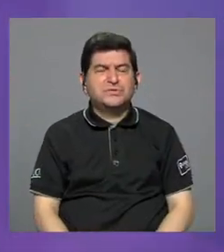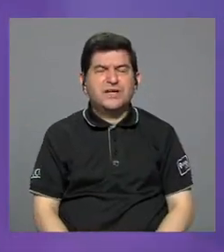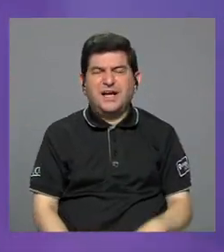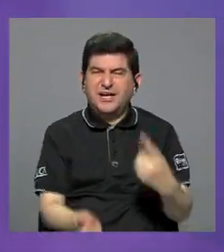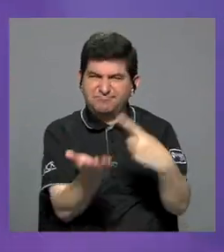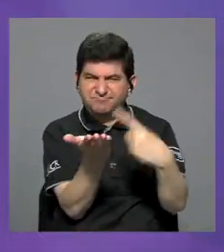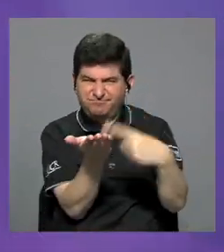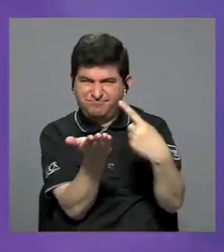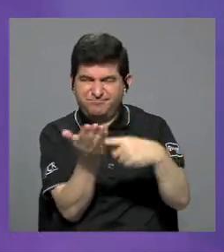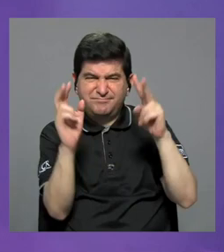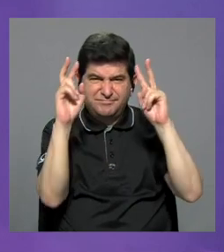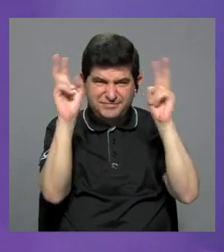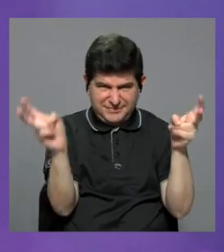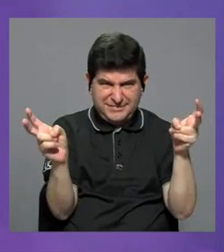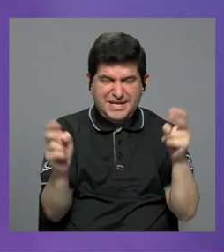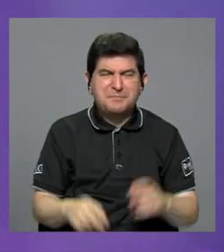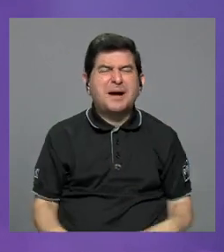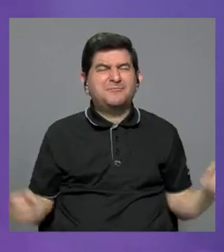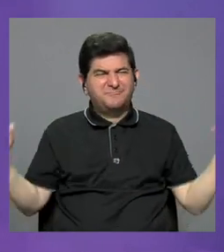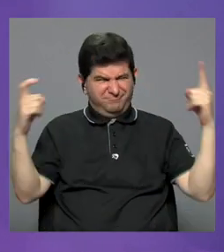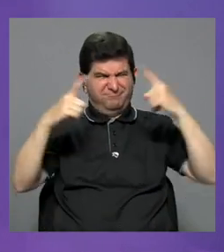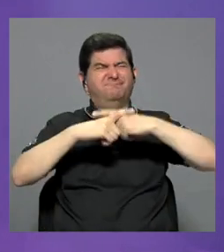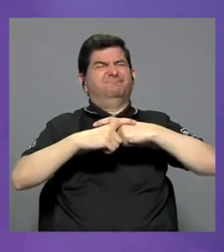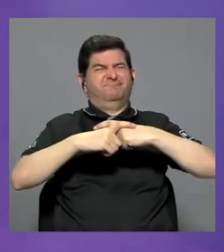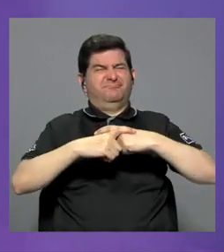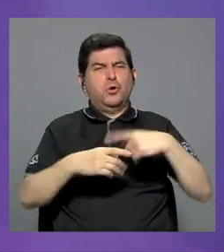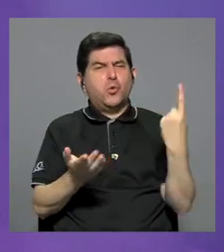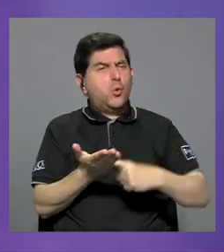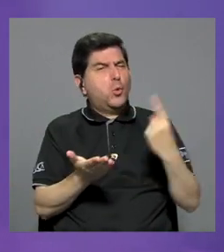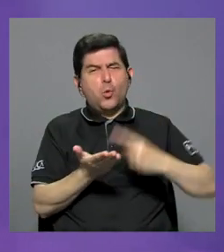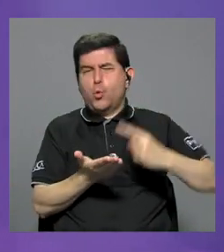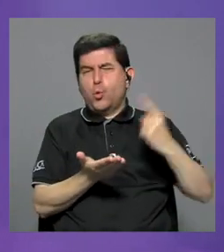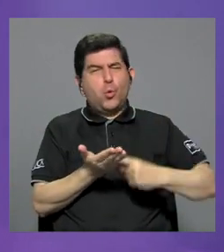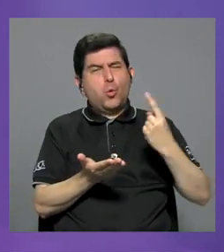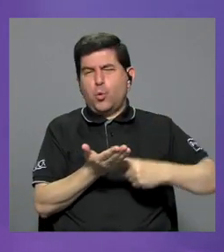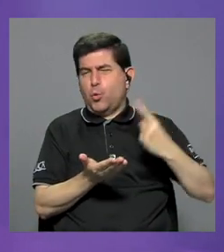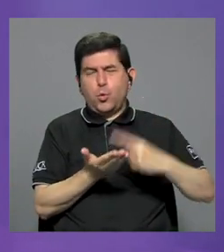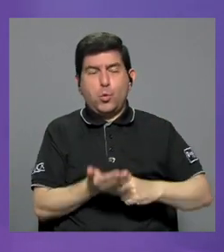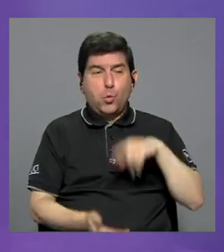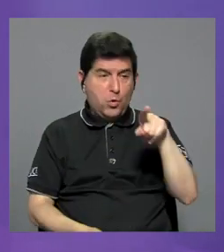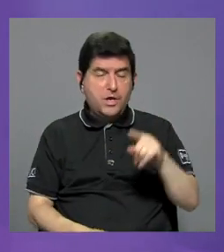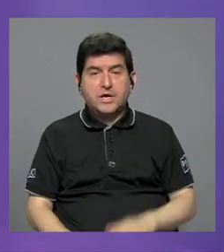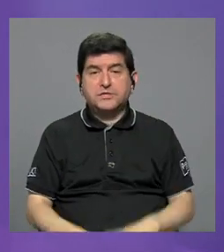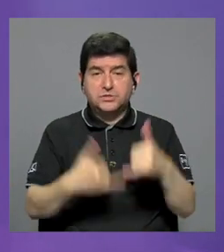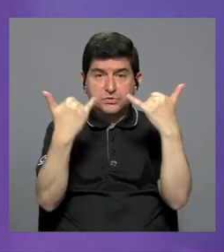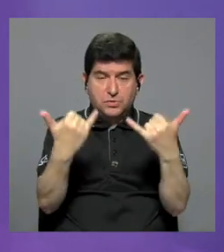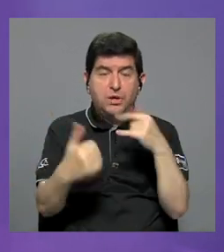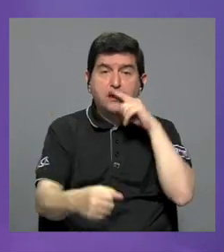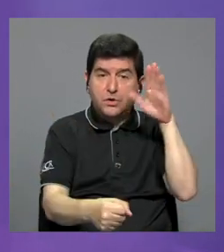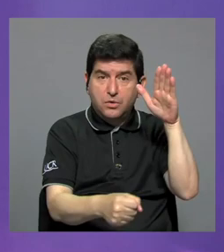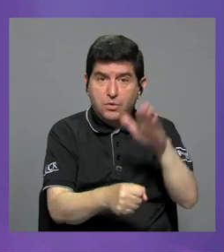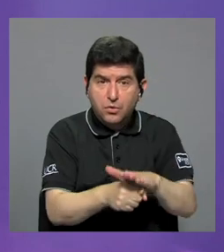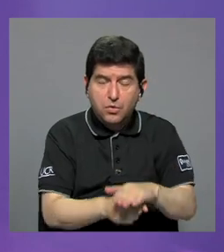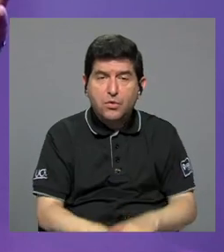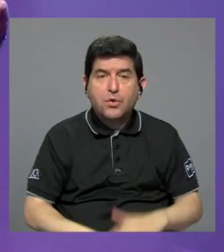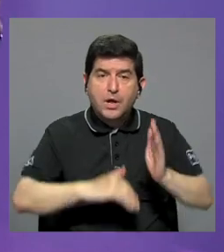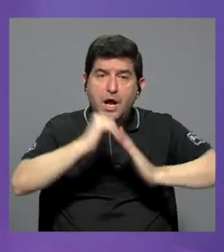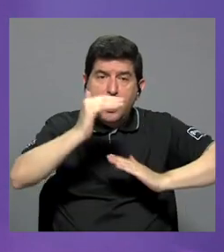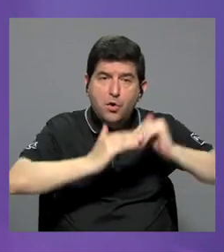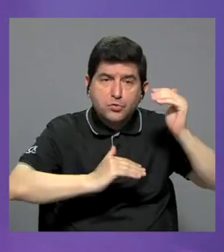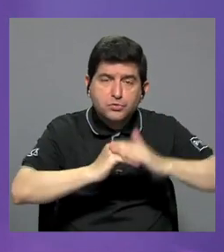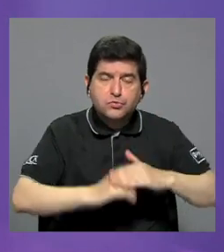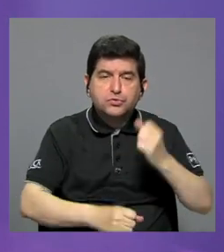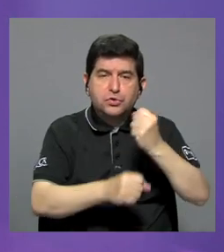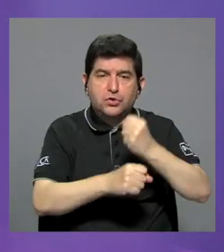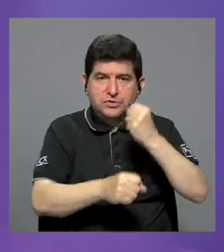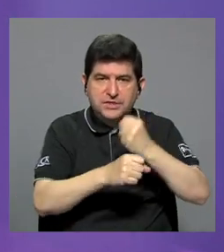la mesa un tema que es bastante complejo, muy polémico sin duda, y cómo esto se está materializando a través de la construcción de una